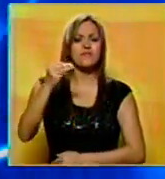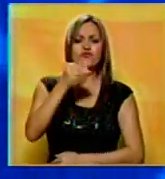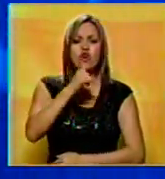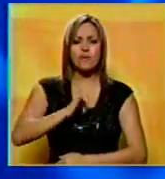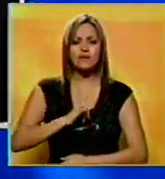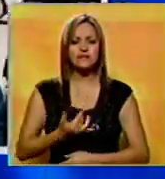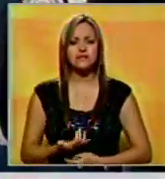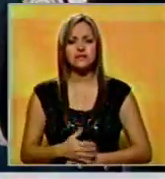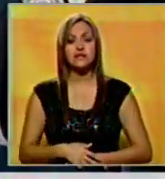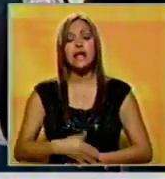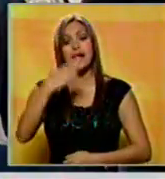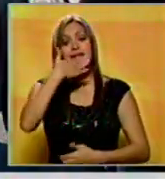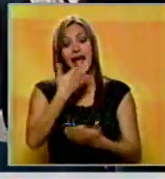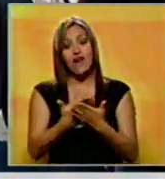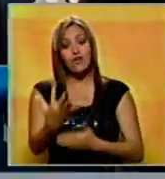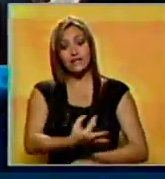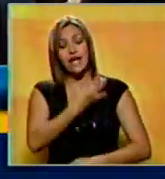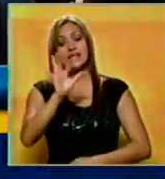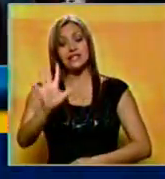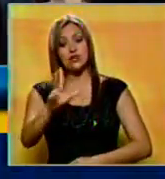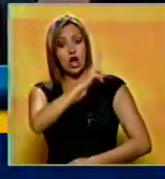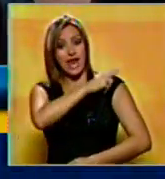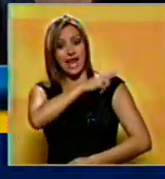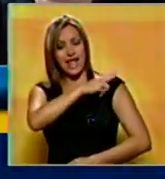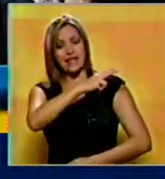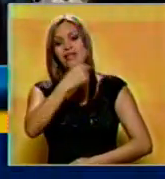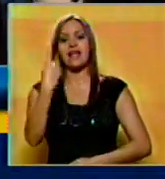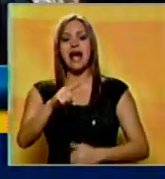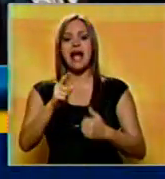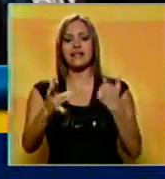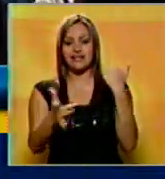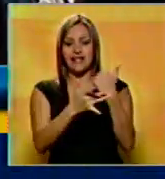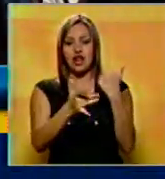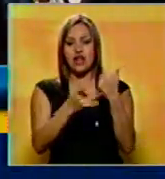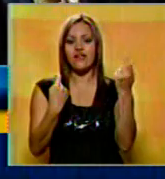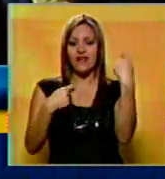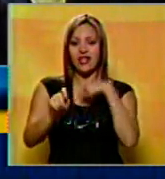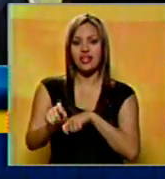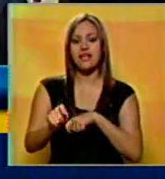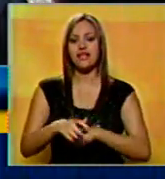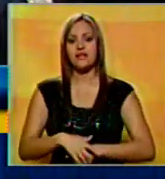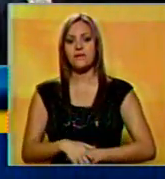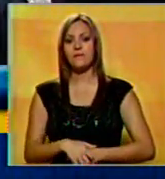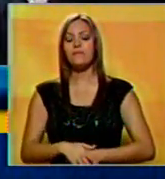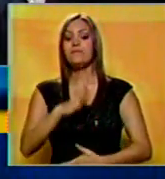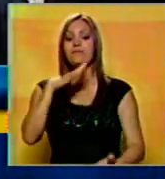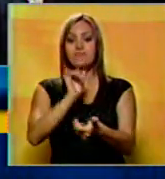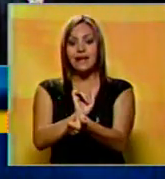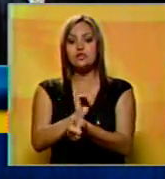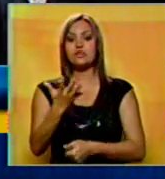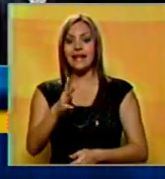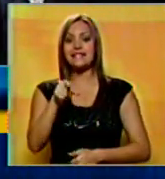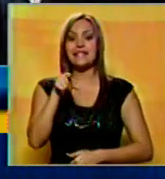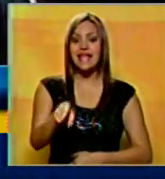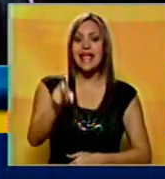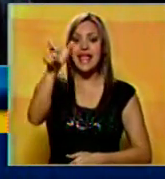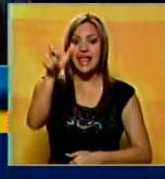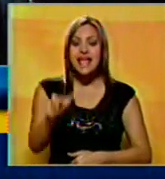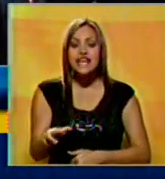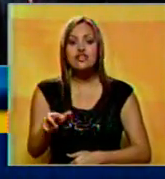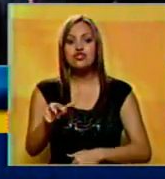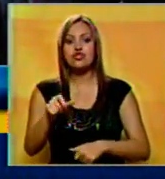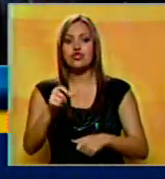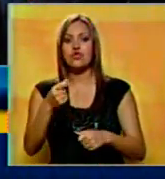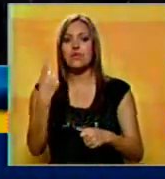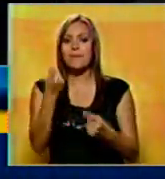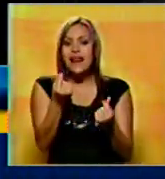es, gracias, muy buenas tardes. 5 gerentes de tiendas de electrodomésticos se encuentran detenidos por estar presuntamente vinculados con el